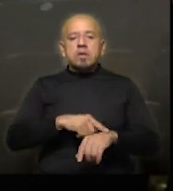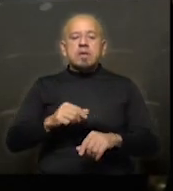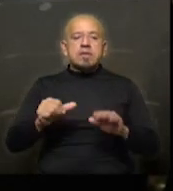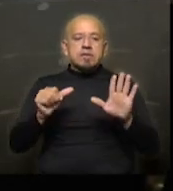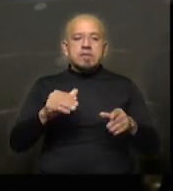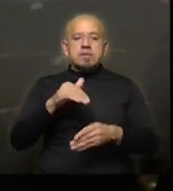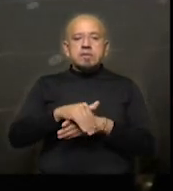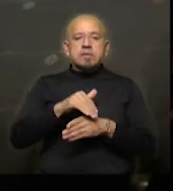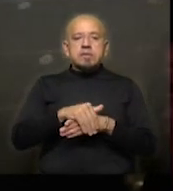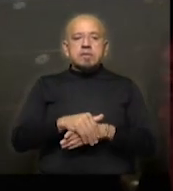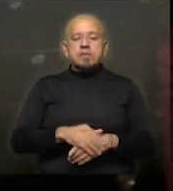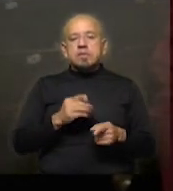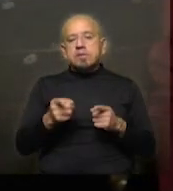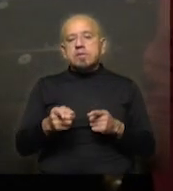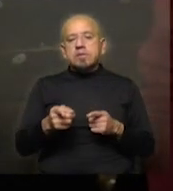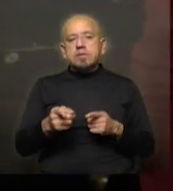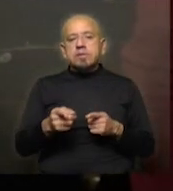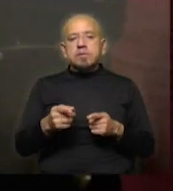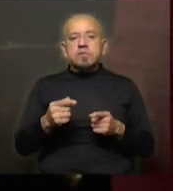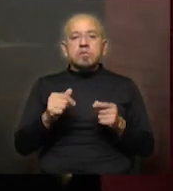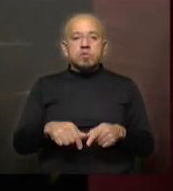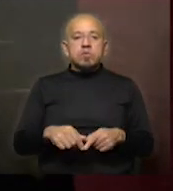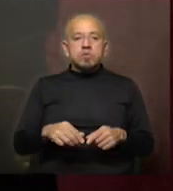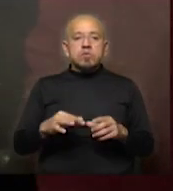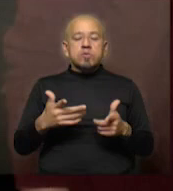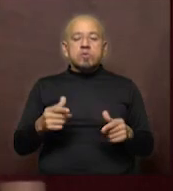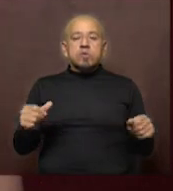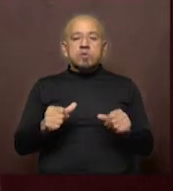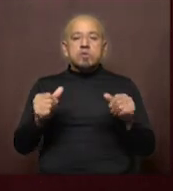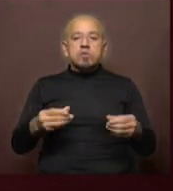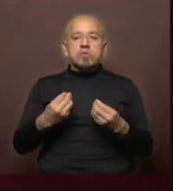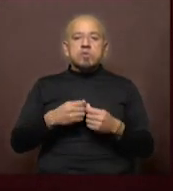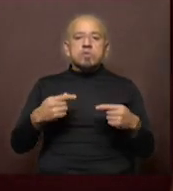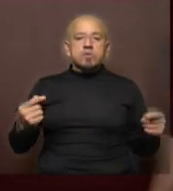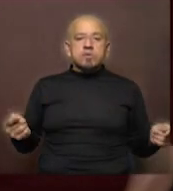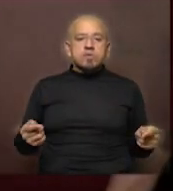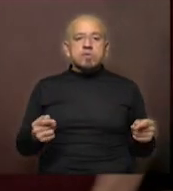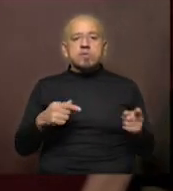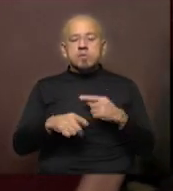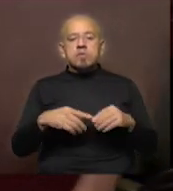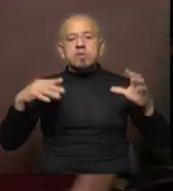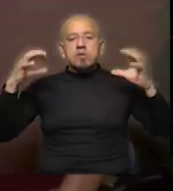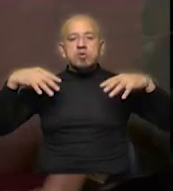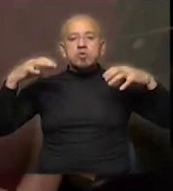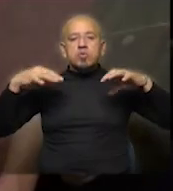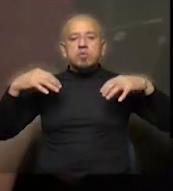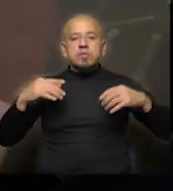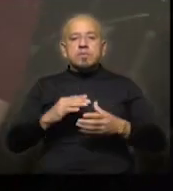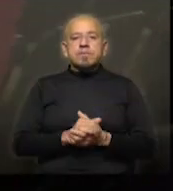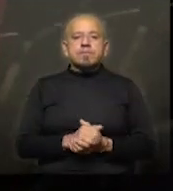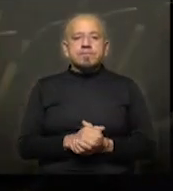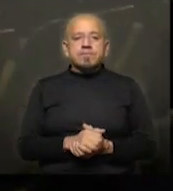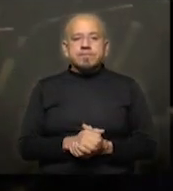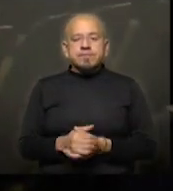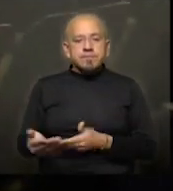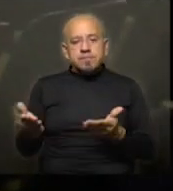eso estoy con Lucho uno de sus integrantes que llegó hoy y no ha parado de hacer notas y muy generosamente sigue acá bajo la lluvia igual con nosotros en Mira Montevideo